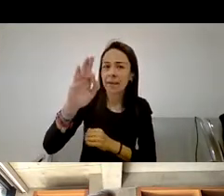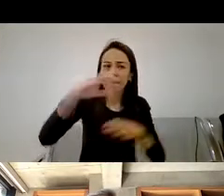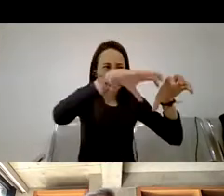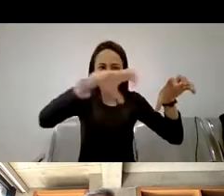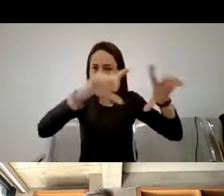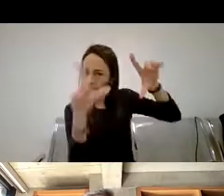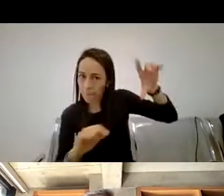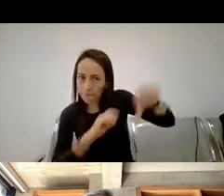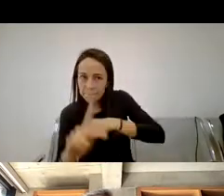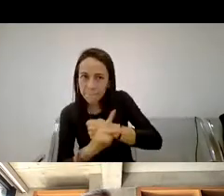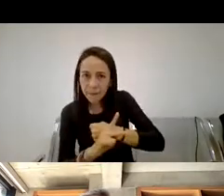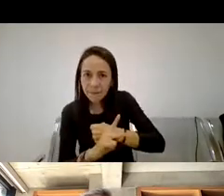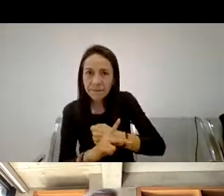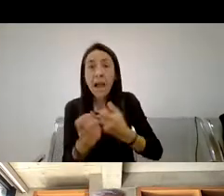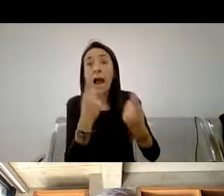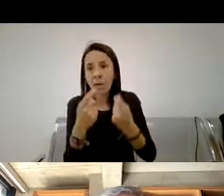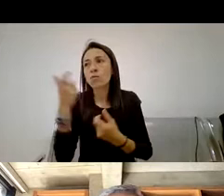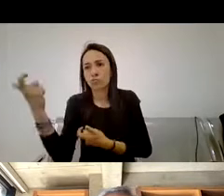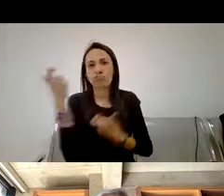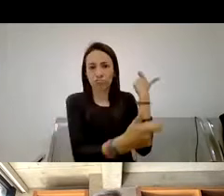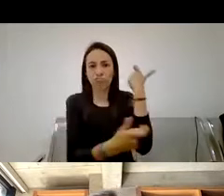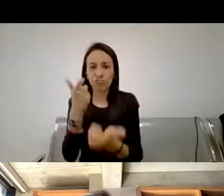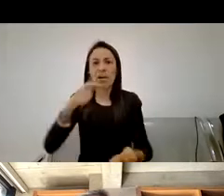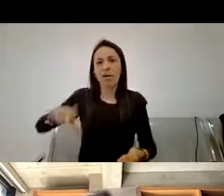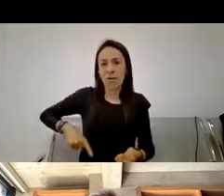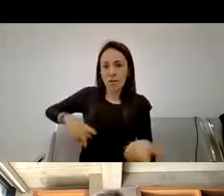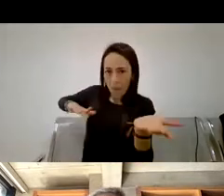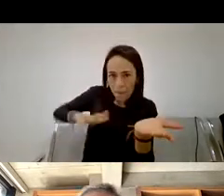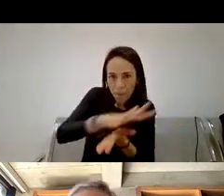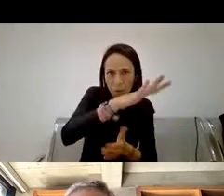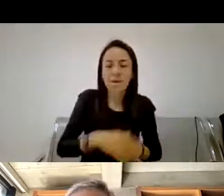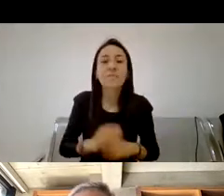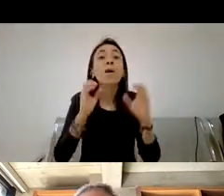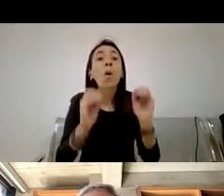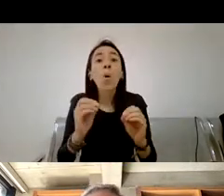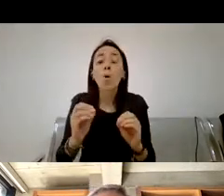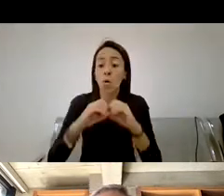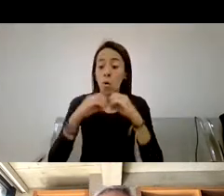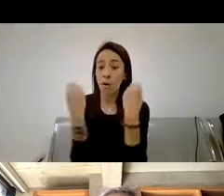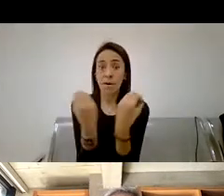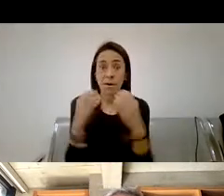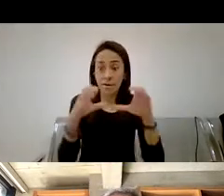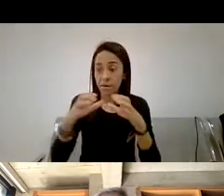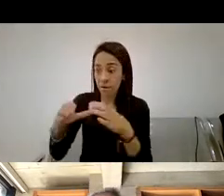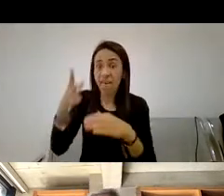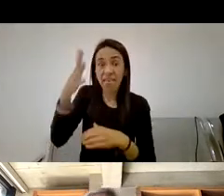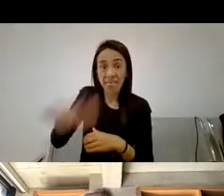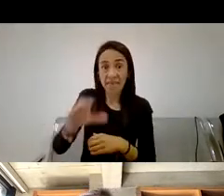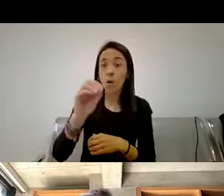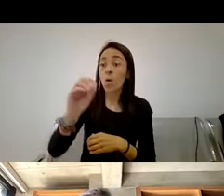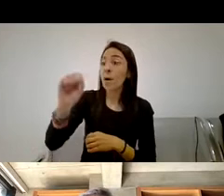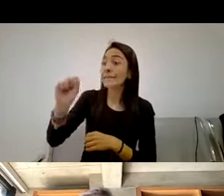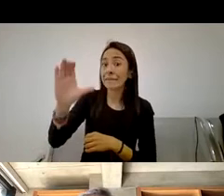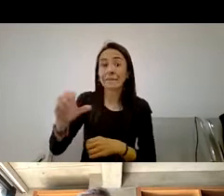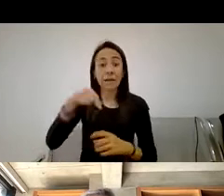con presupuesto público, de que haya más de 10 organizaciones civiles que hacen asistencia por cada DIF en